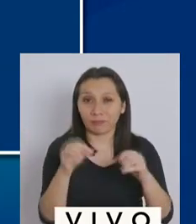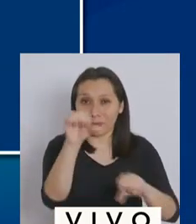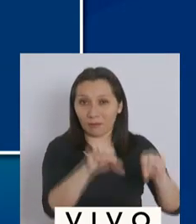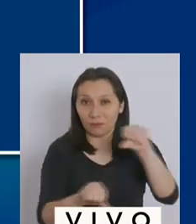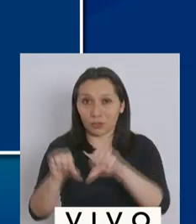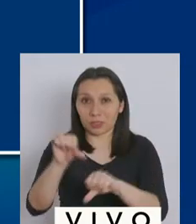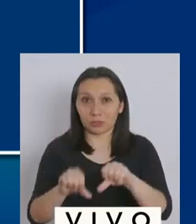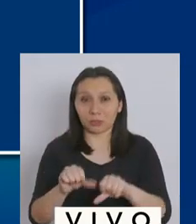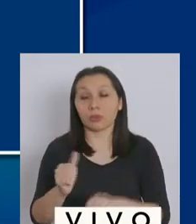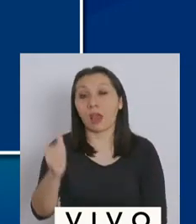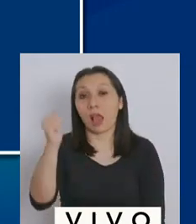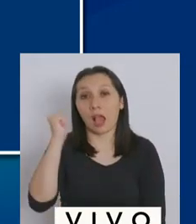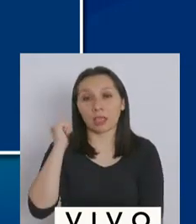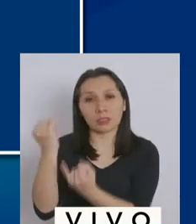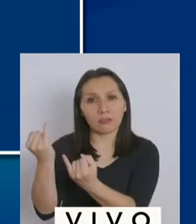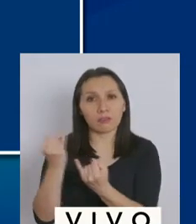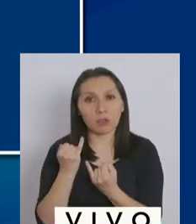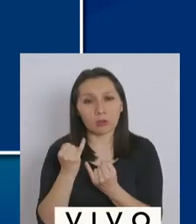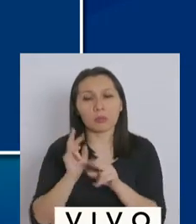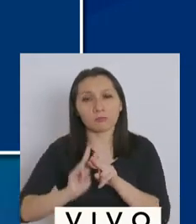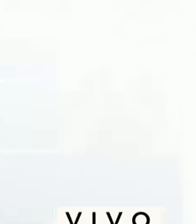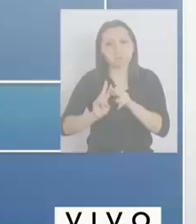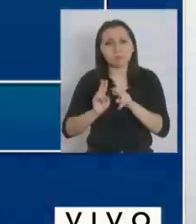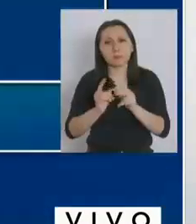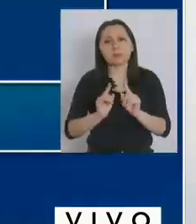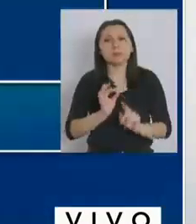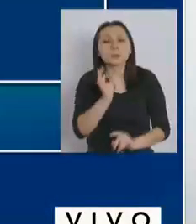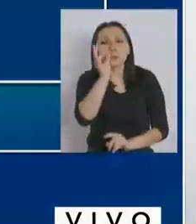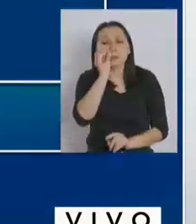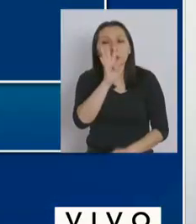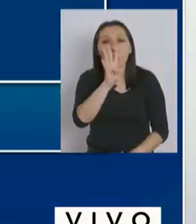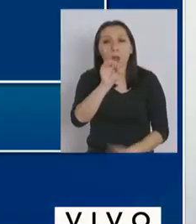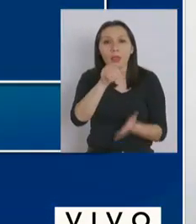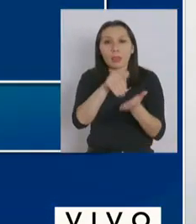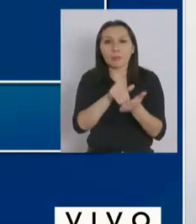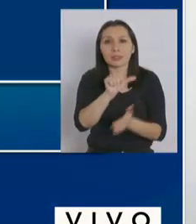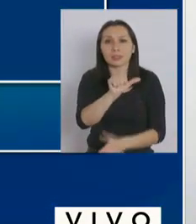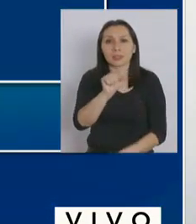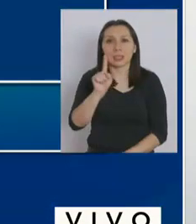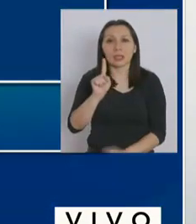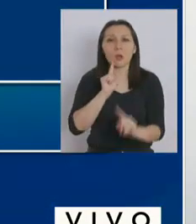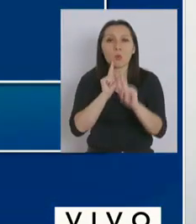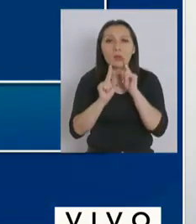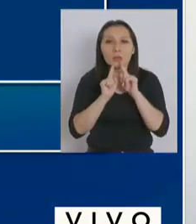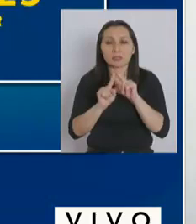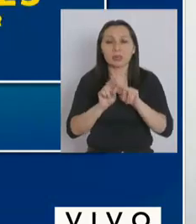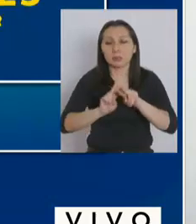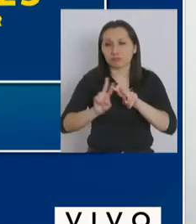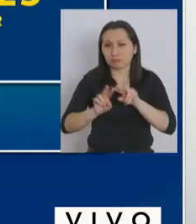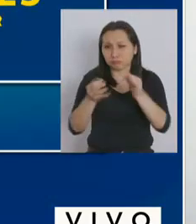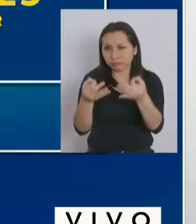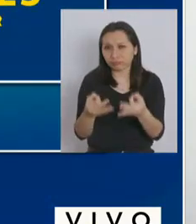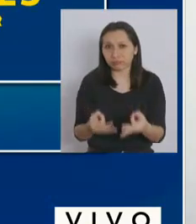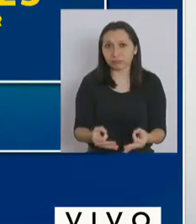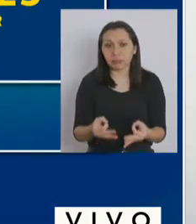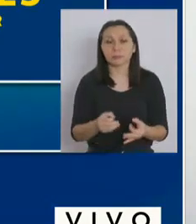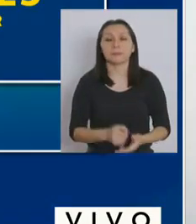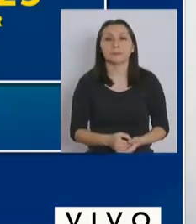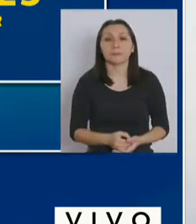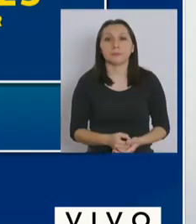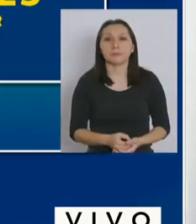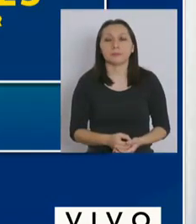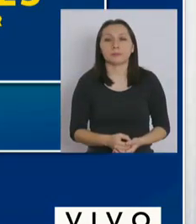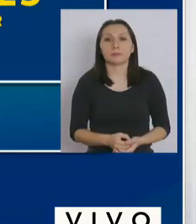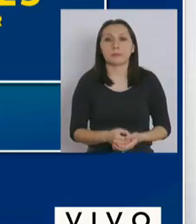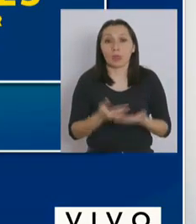laboratorios, en el día de ayer se informaron los resultados de 40.061 exámenes, alcanzando la cifra total